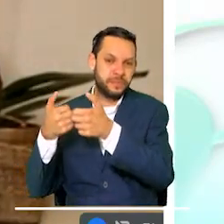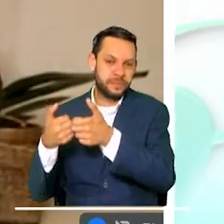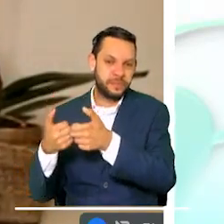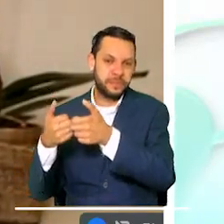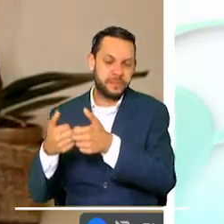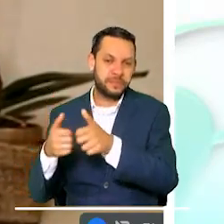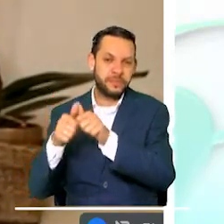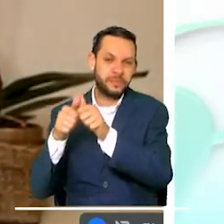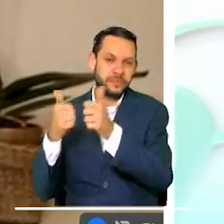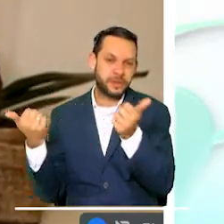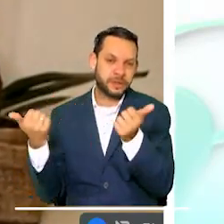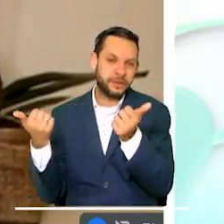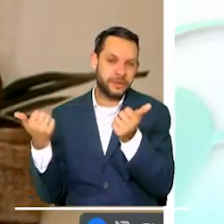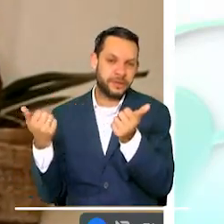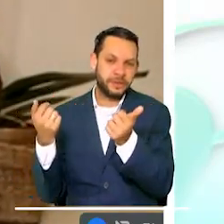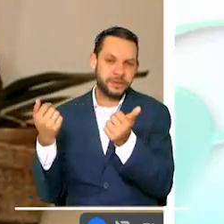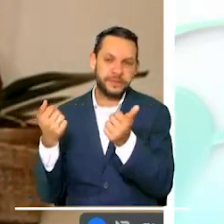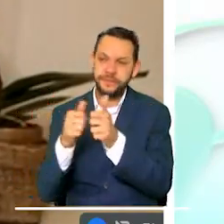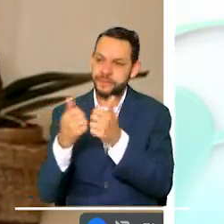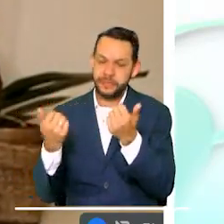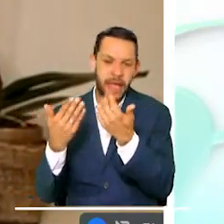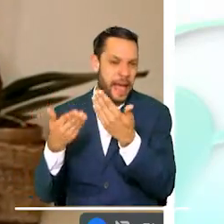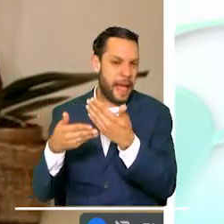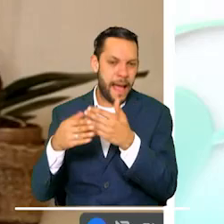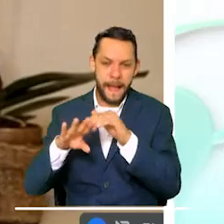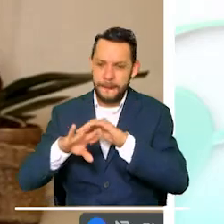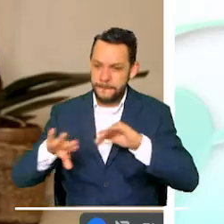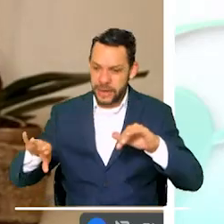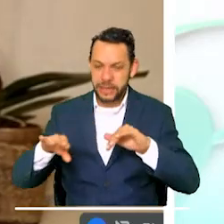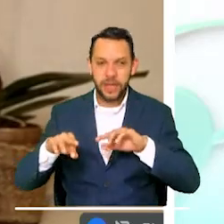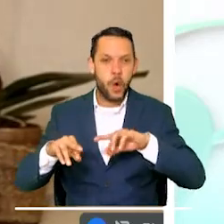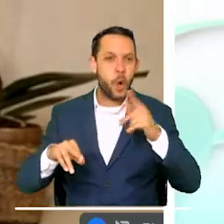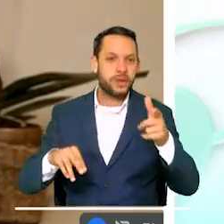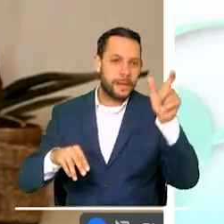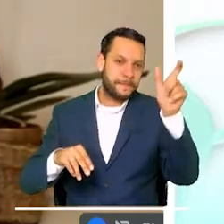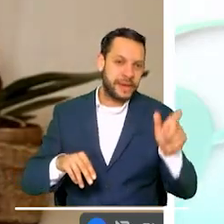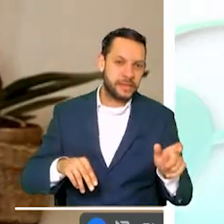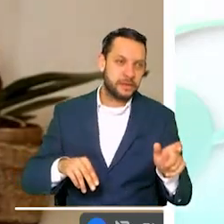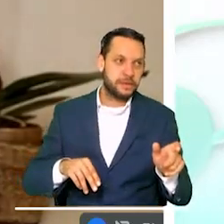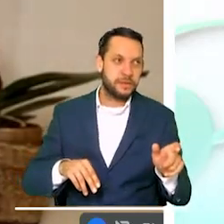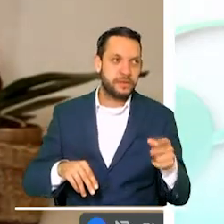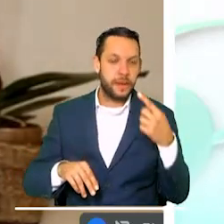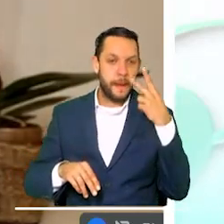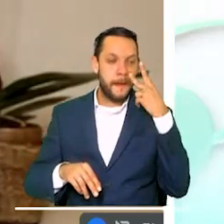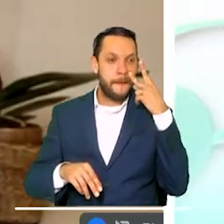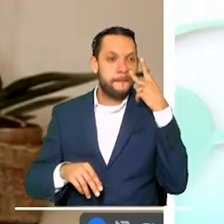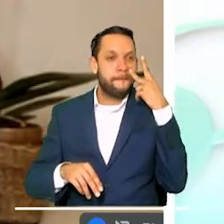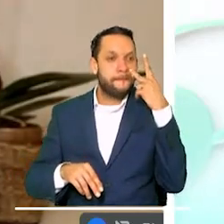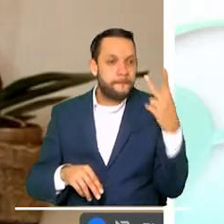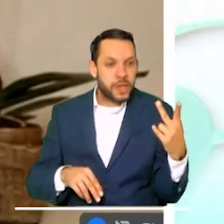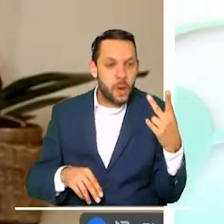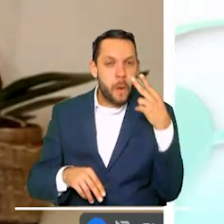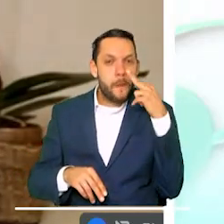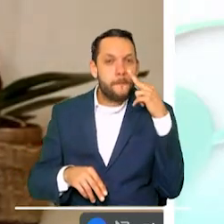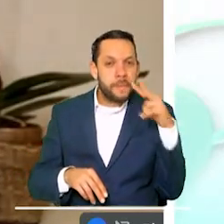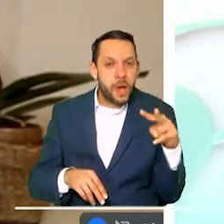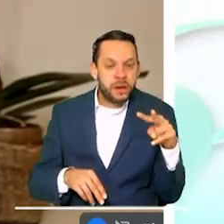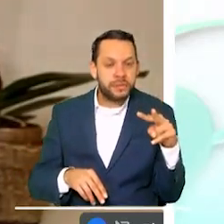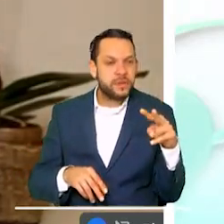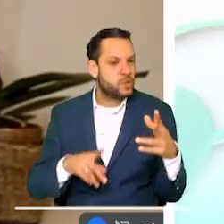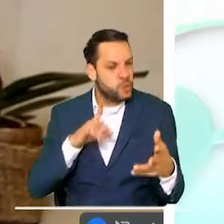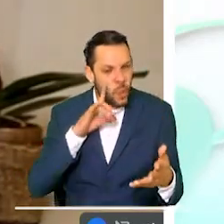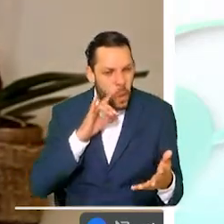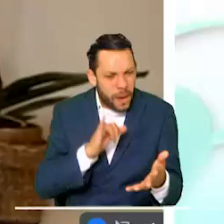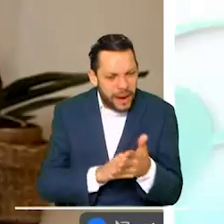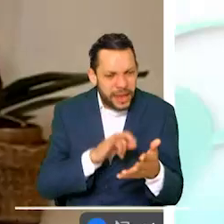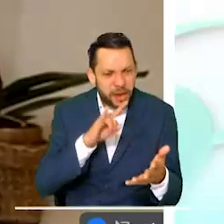amor y uno se dio cuenta que el otro estaba con otra persona. Lo vio, se dio cuenta, no quería aceptarlo, pero le